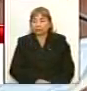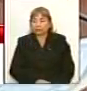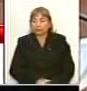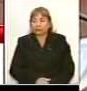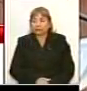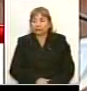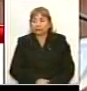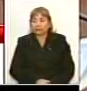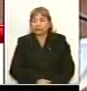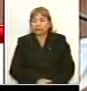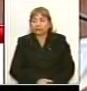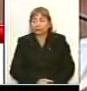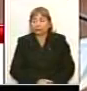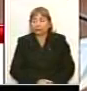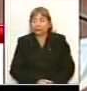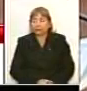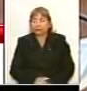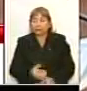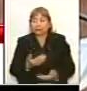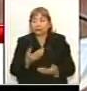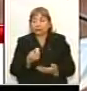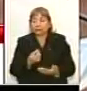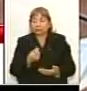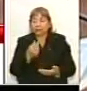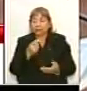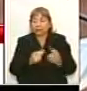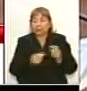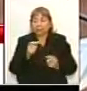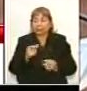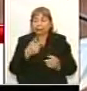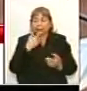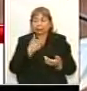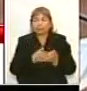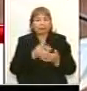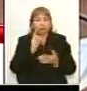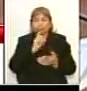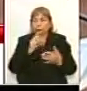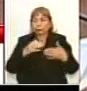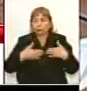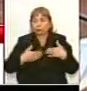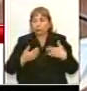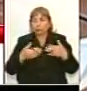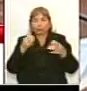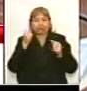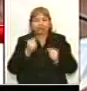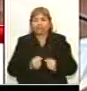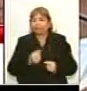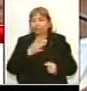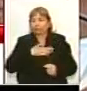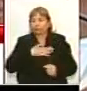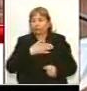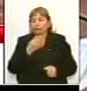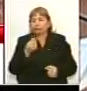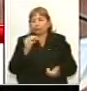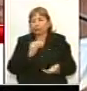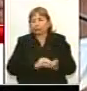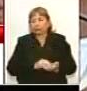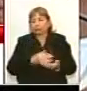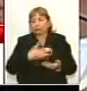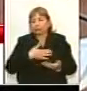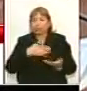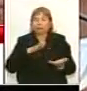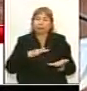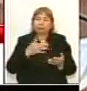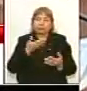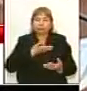Entonces, señor, es plata de la gente. Los empresarios no se pueden apropiar de mi plata más si me estoy